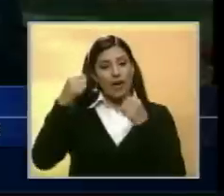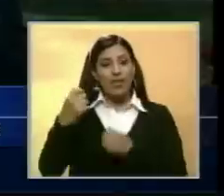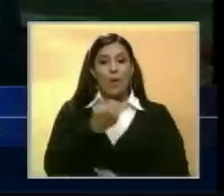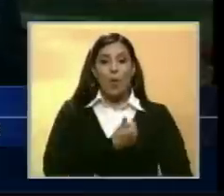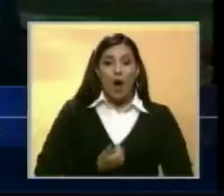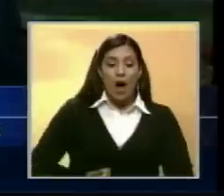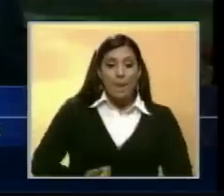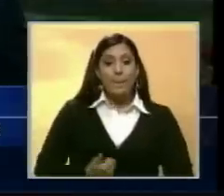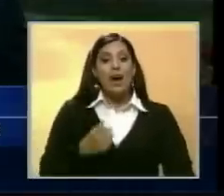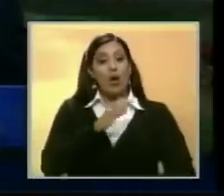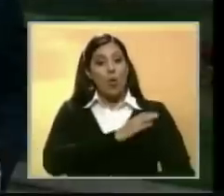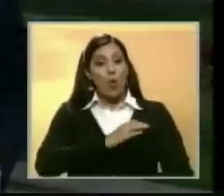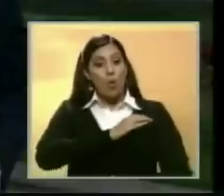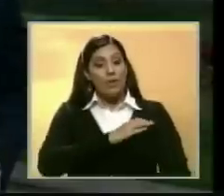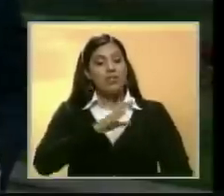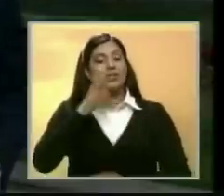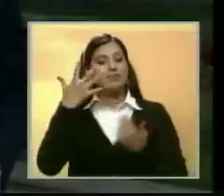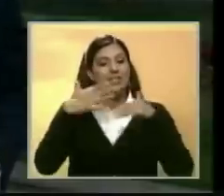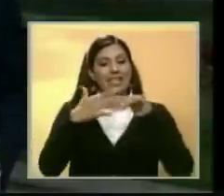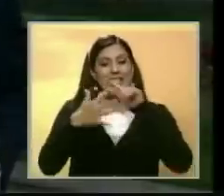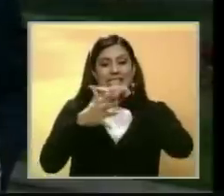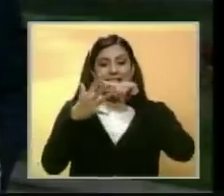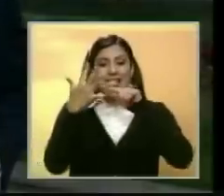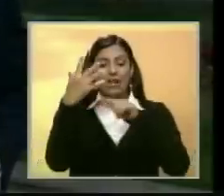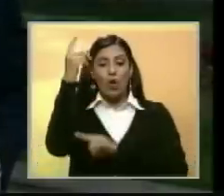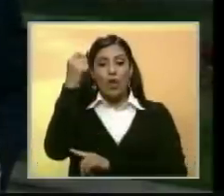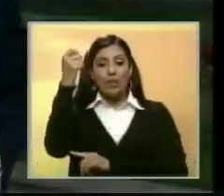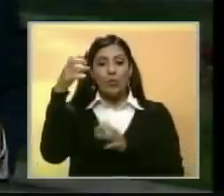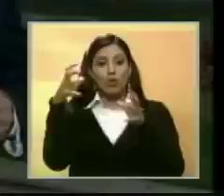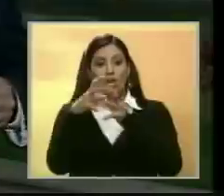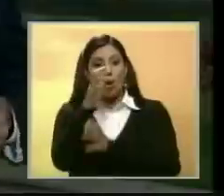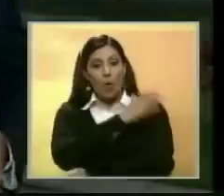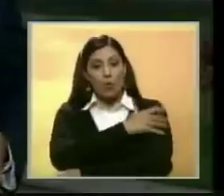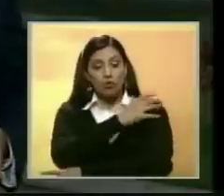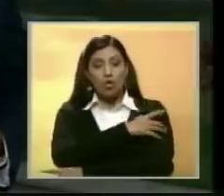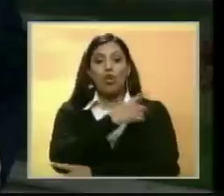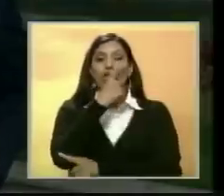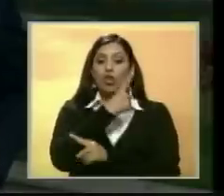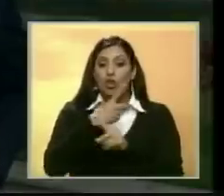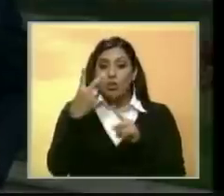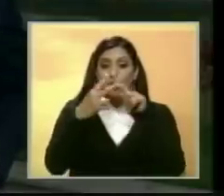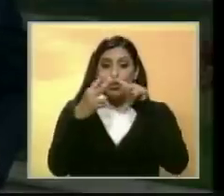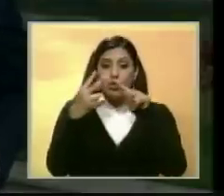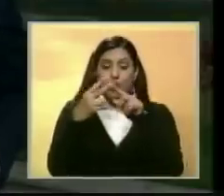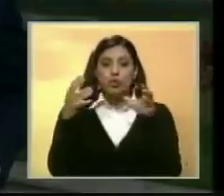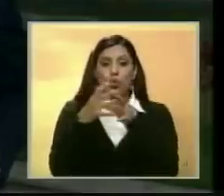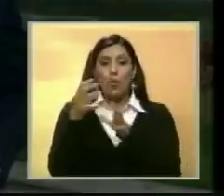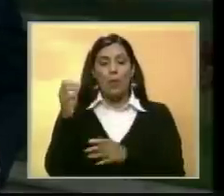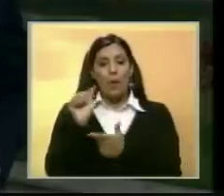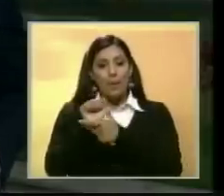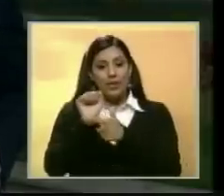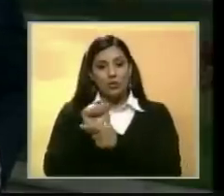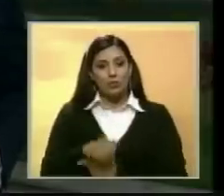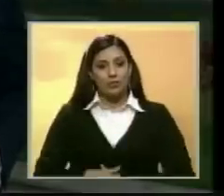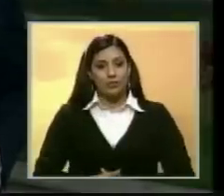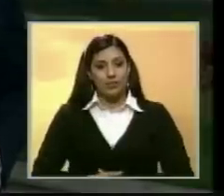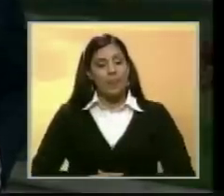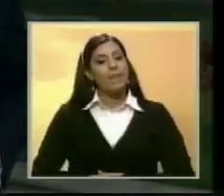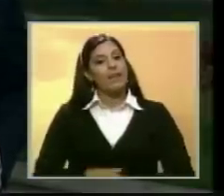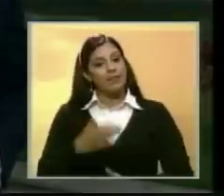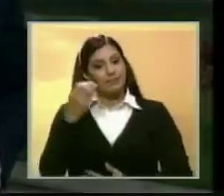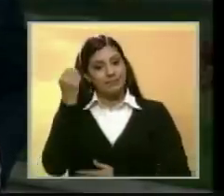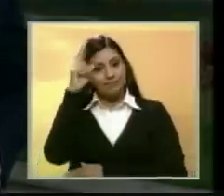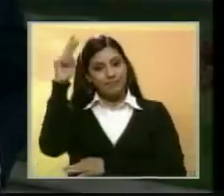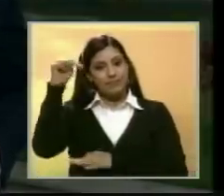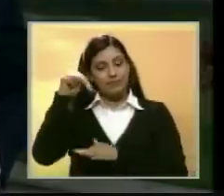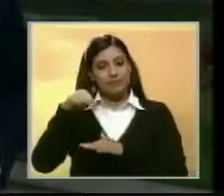hambre. Esta comisión estará integrada por 5 diputados de la oposición y 2 parlamentarios del oficialismo. Desde el Palacio